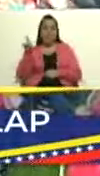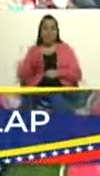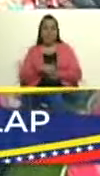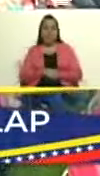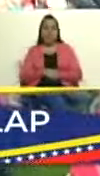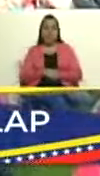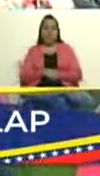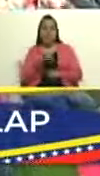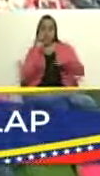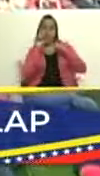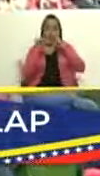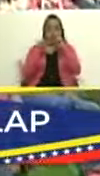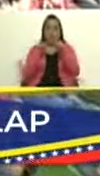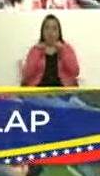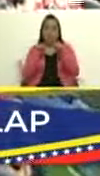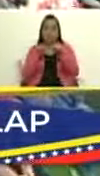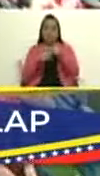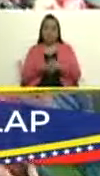Twitter,